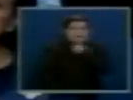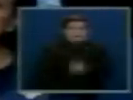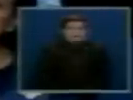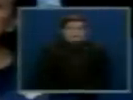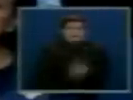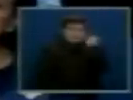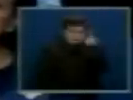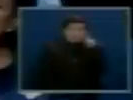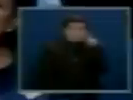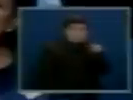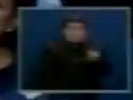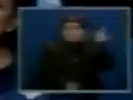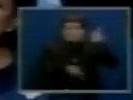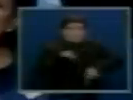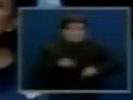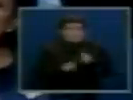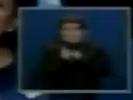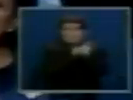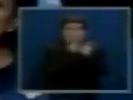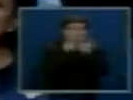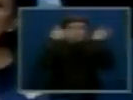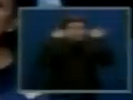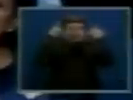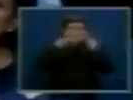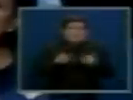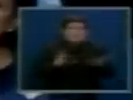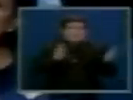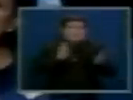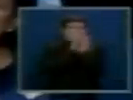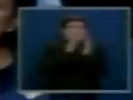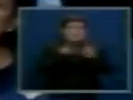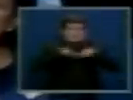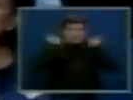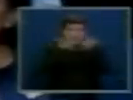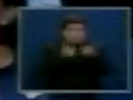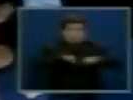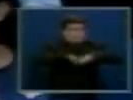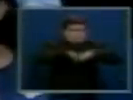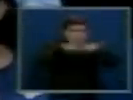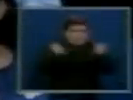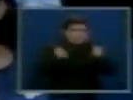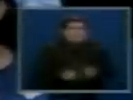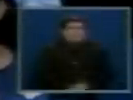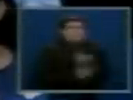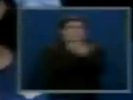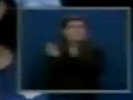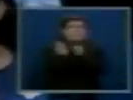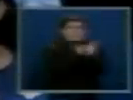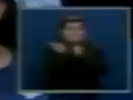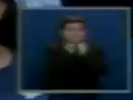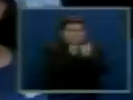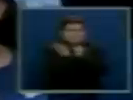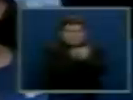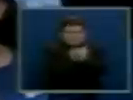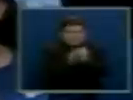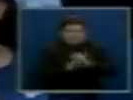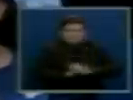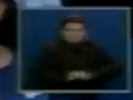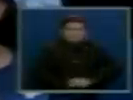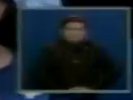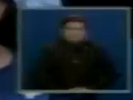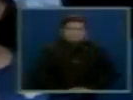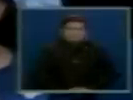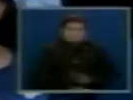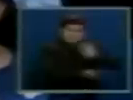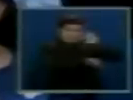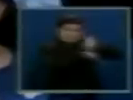entiende que no se puede competir con éxito frente a las fuerzas que rompen la libre competencia. Se ha